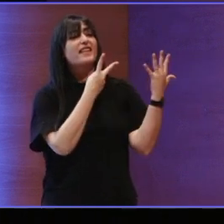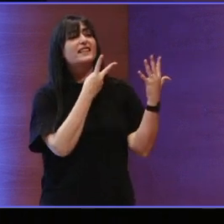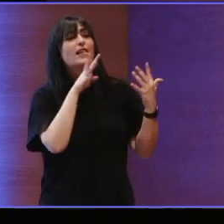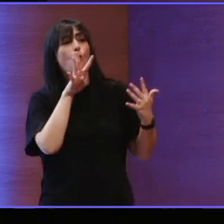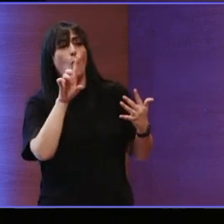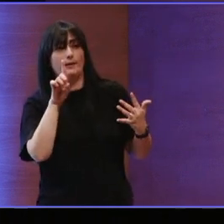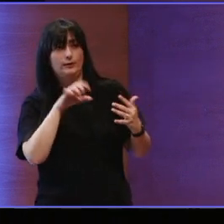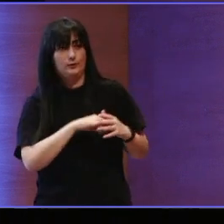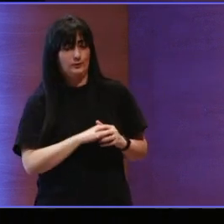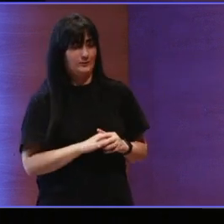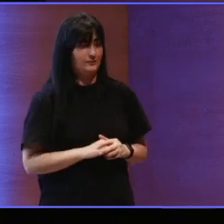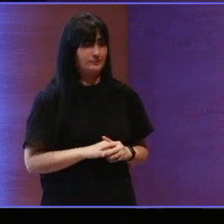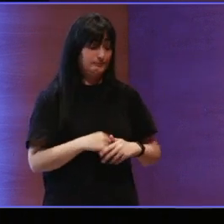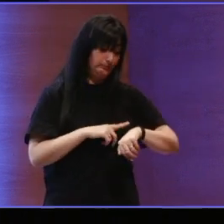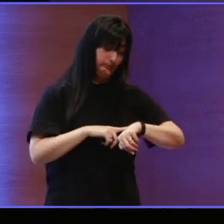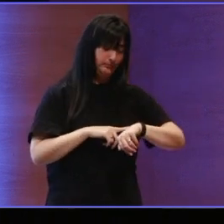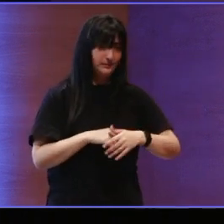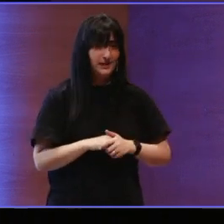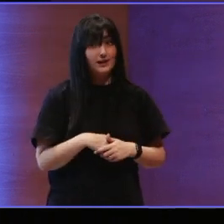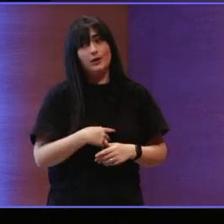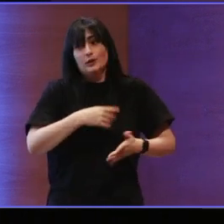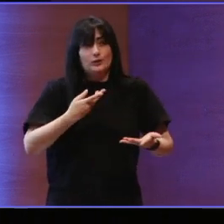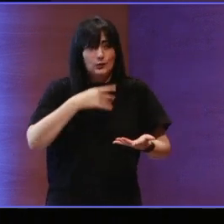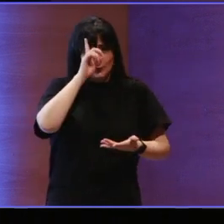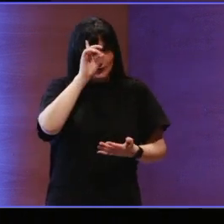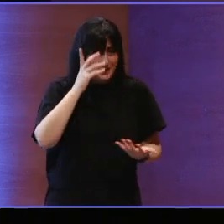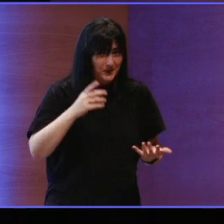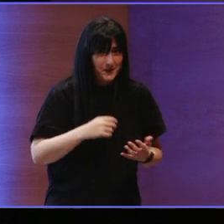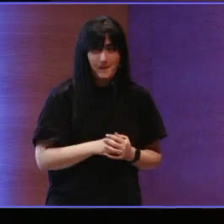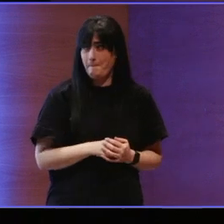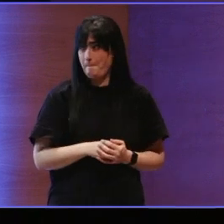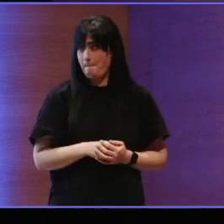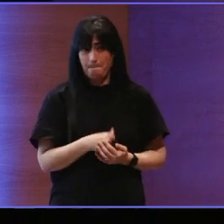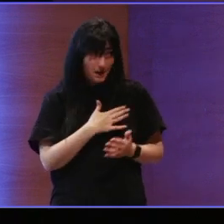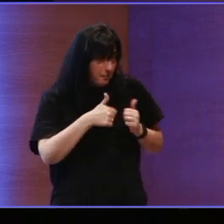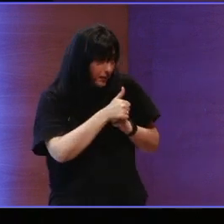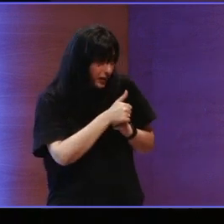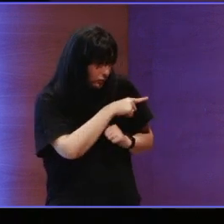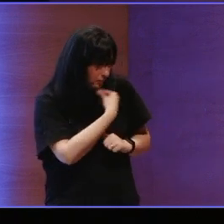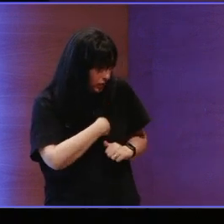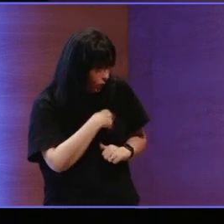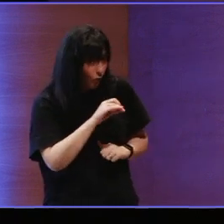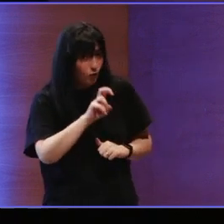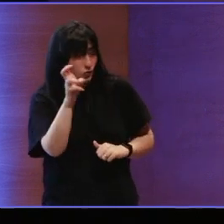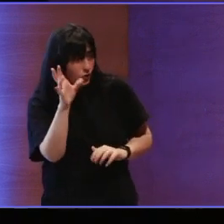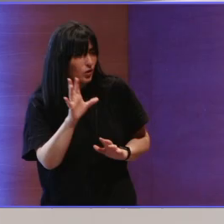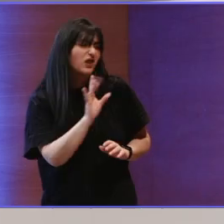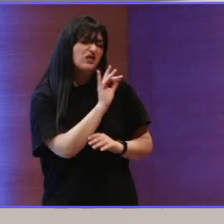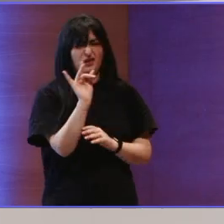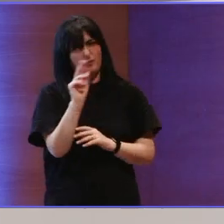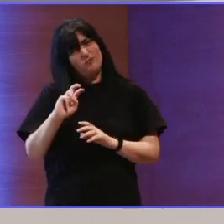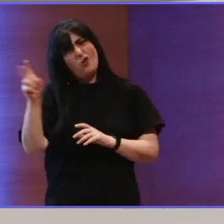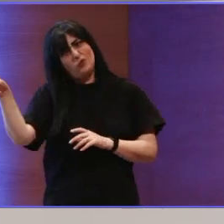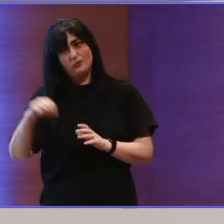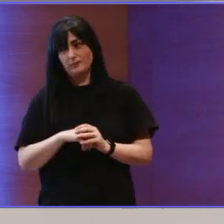1741 no sé es que prefieres que cambiemos O sí sí porque así me da pie V empiezas tú yo